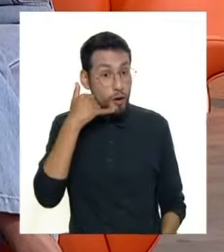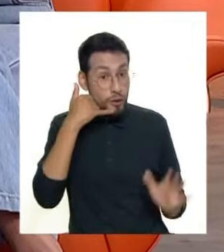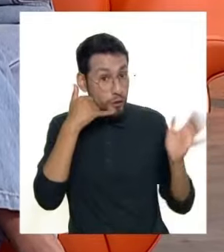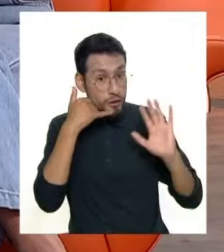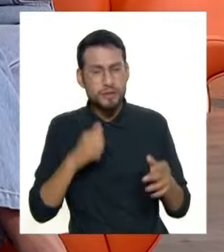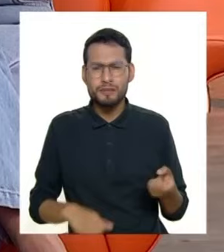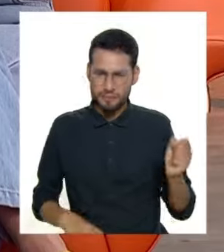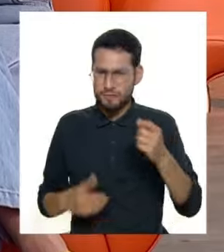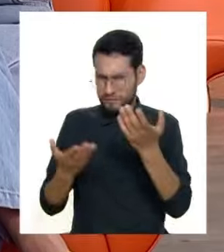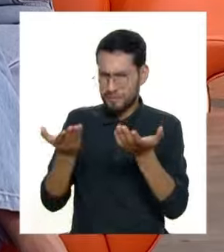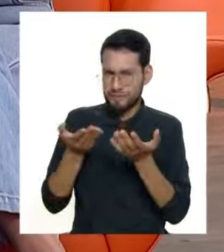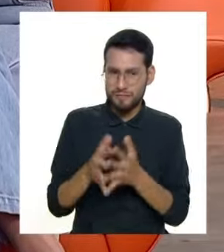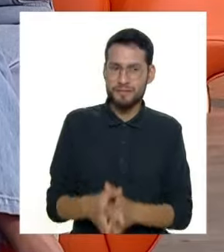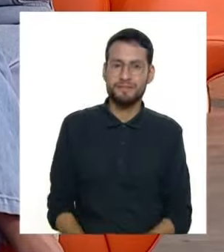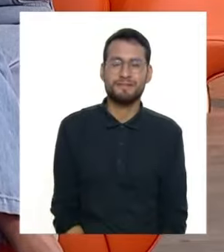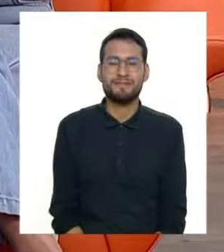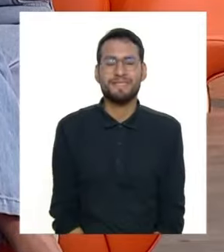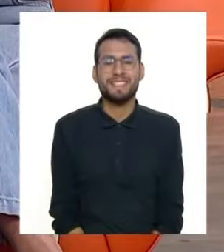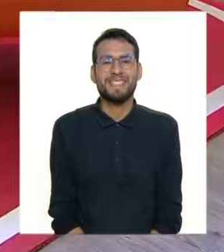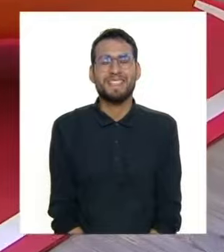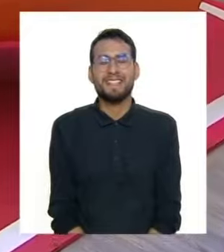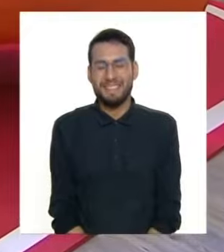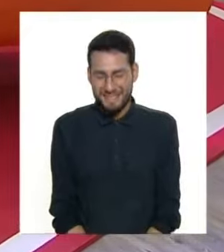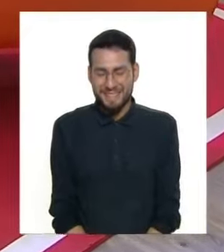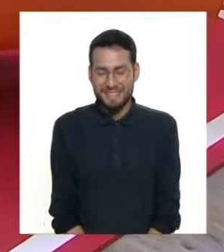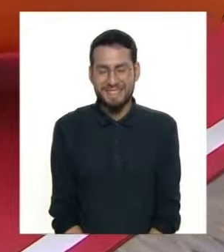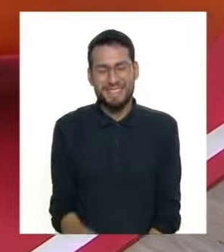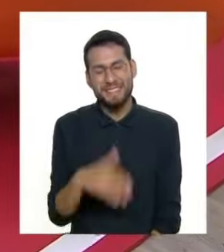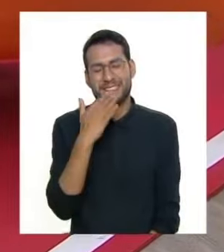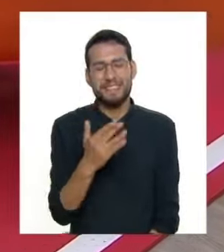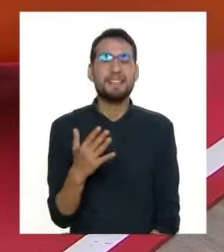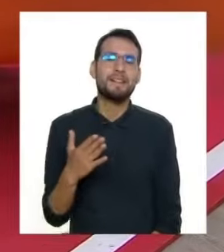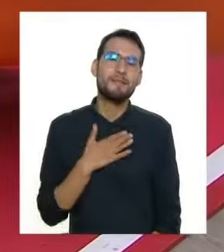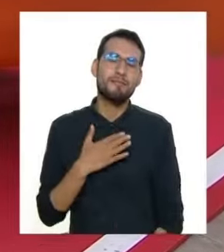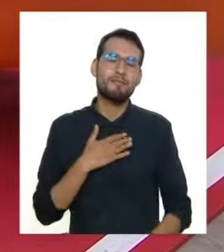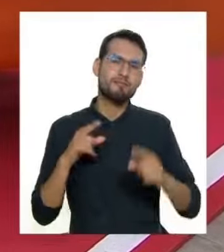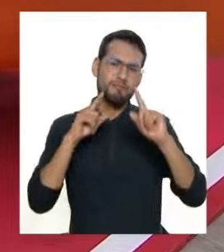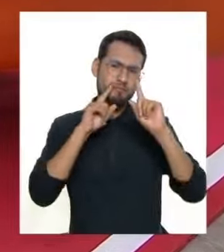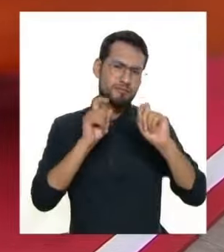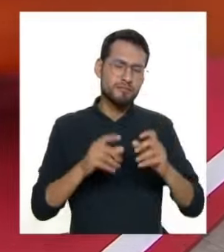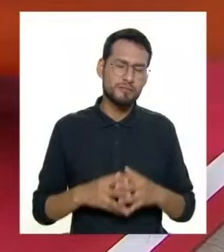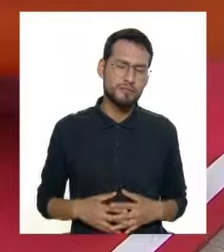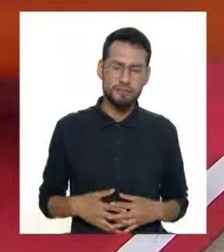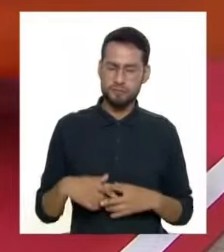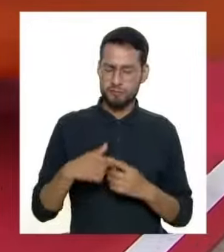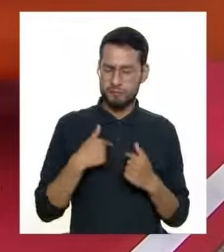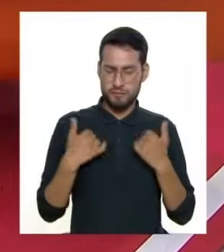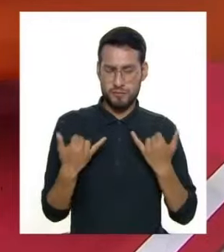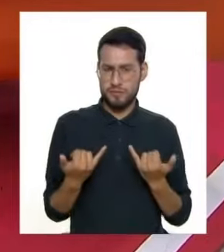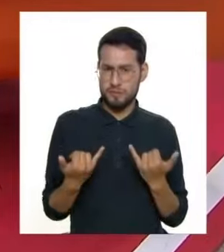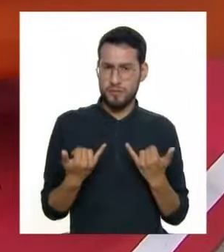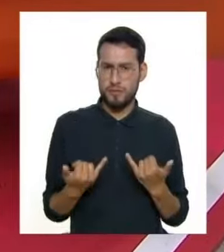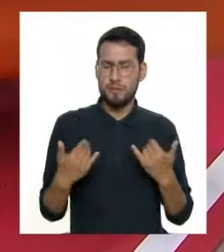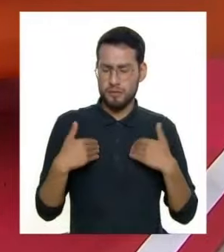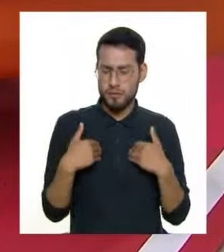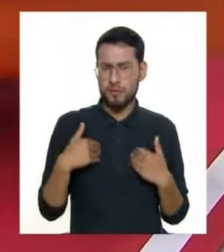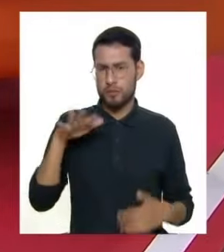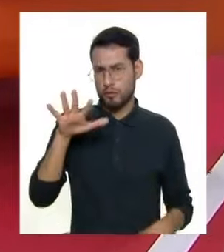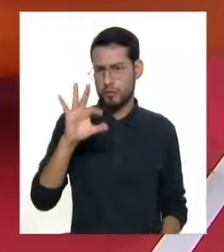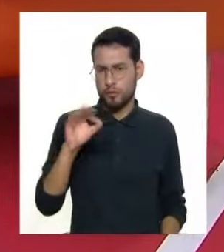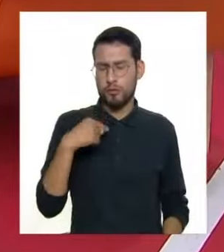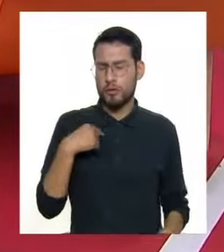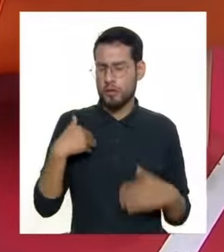adelante, escuchamos. Te escuchamos. Sí, gracias. Mi consulta es... yo tengo en este momento, tengo 59 años